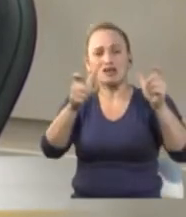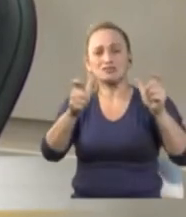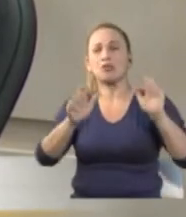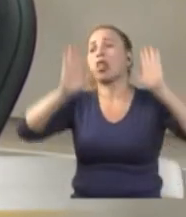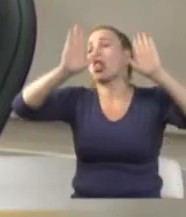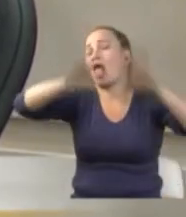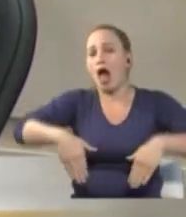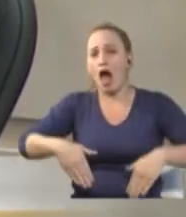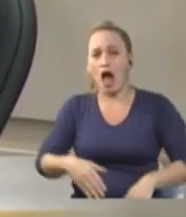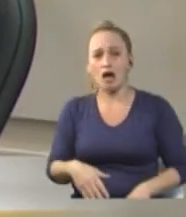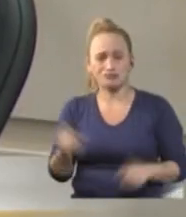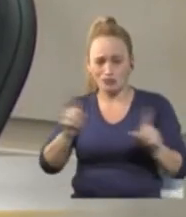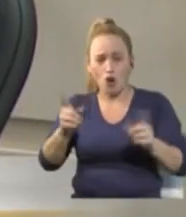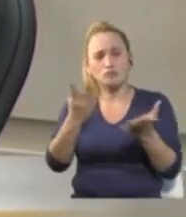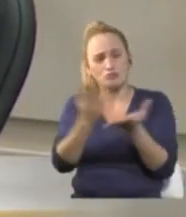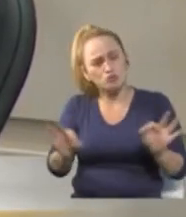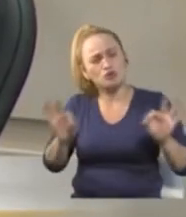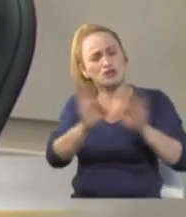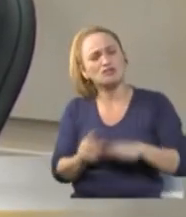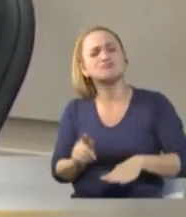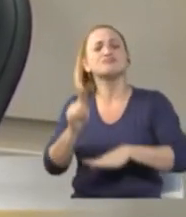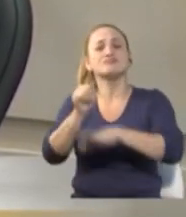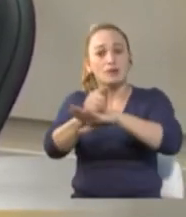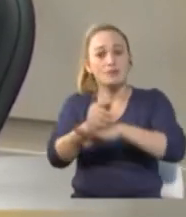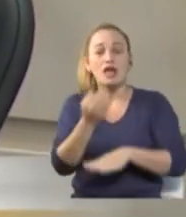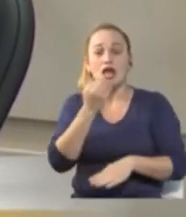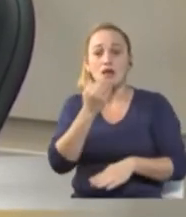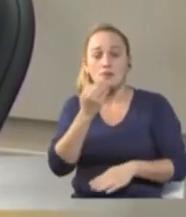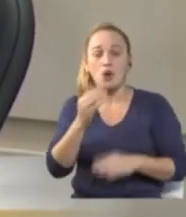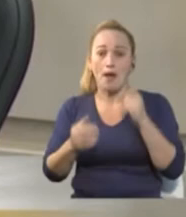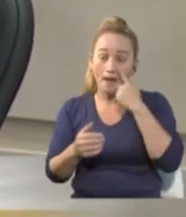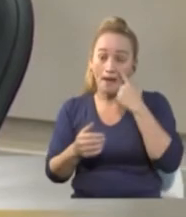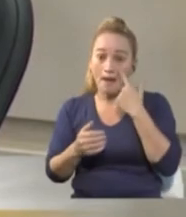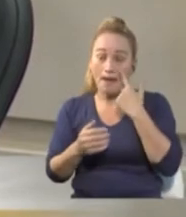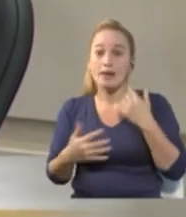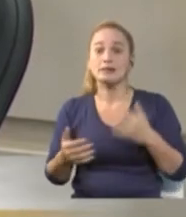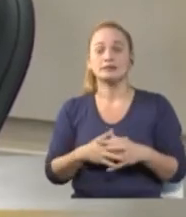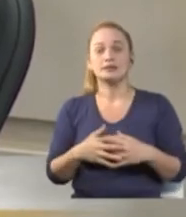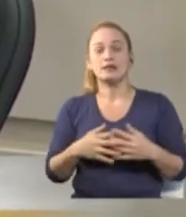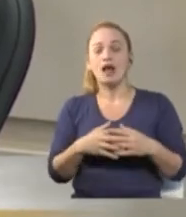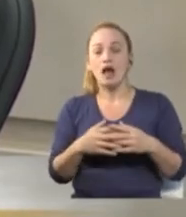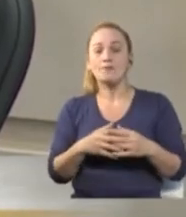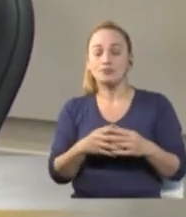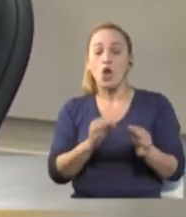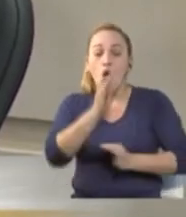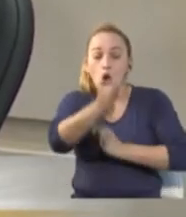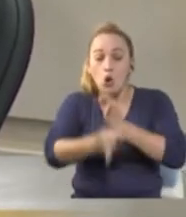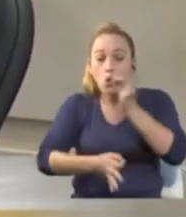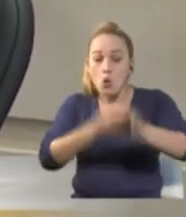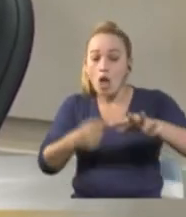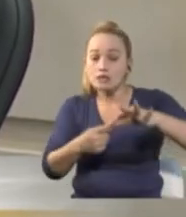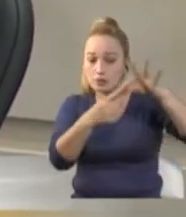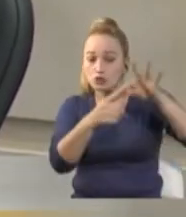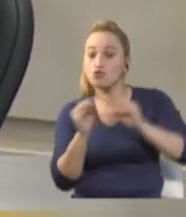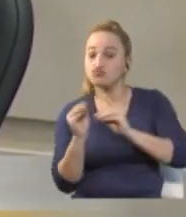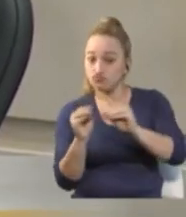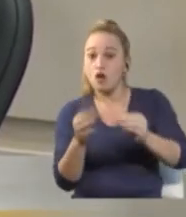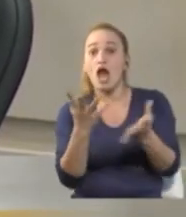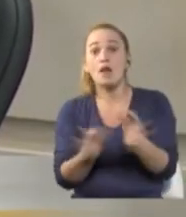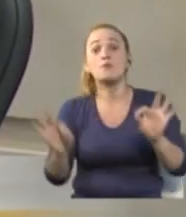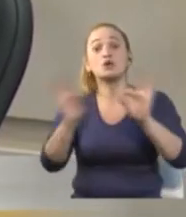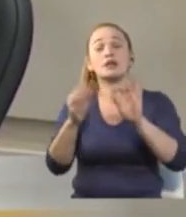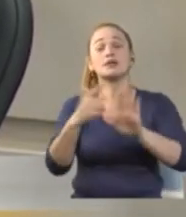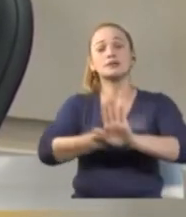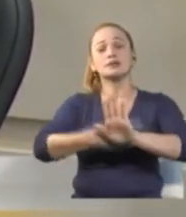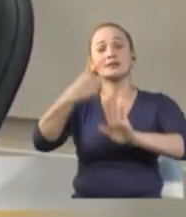verdades como son. Esta educación alrededor del sistema de cuidado paliativo tiene una importancia. ¿Por qué, señora Presidenta y compañeros